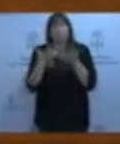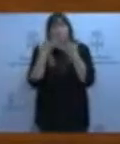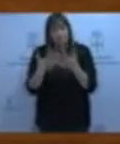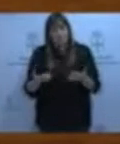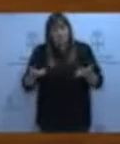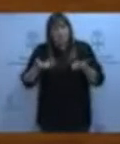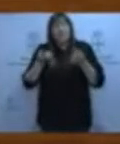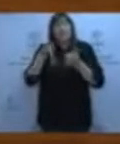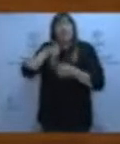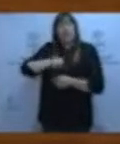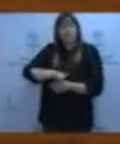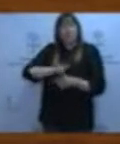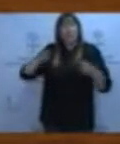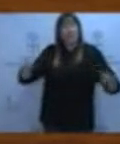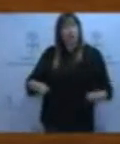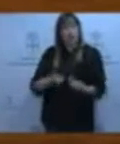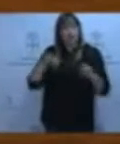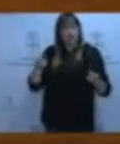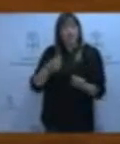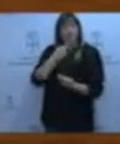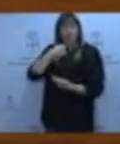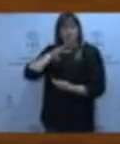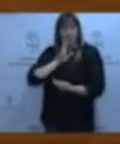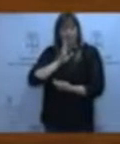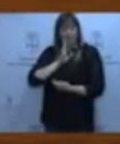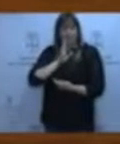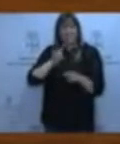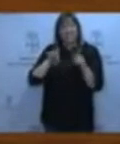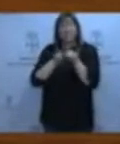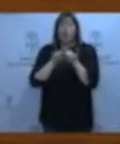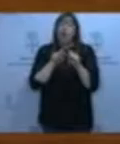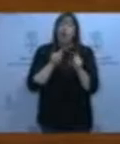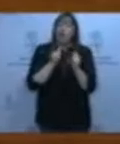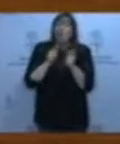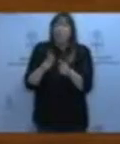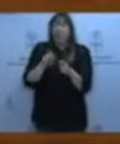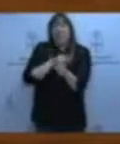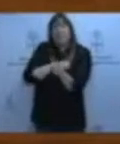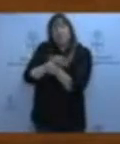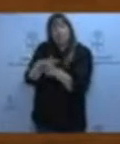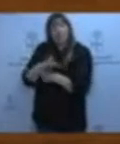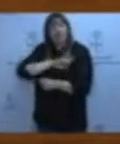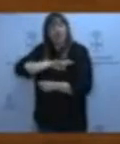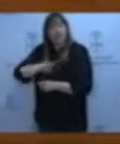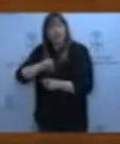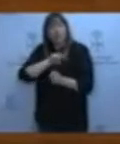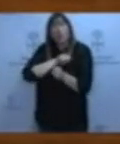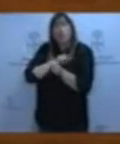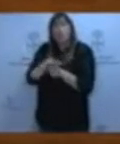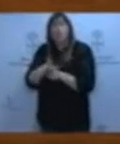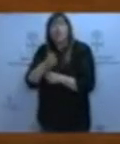asturiana utilizó como campaña propagandística para revestir de un tono religioso o mítico a un proceso que en inicio era